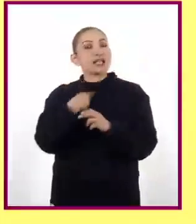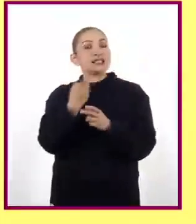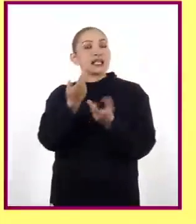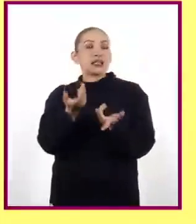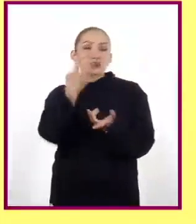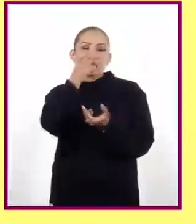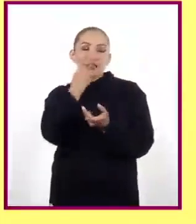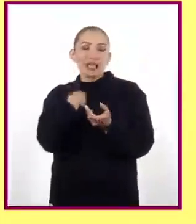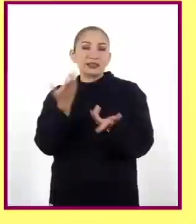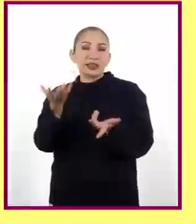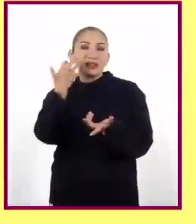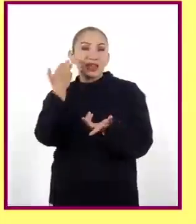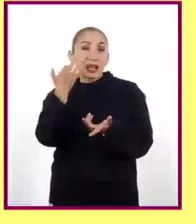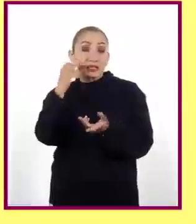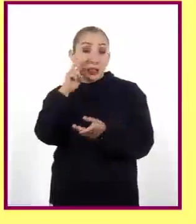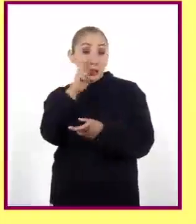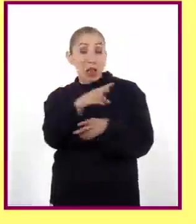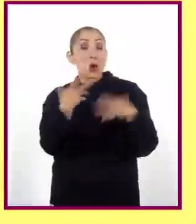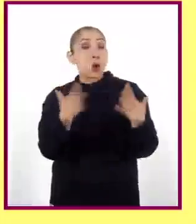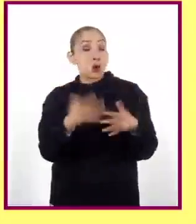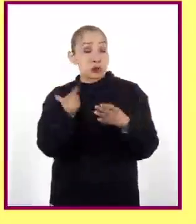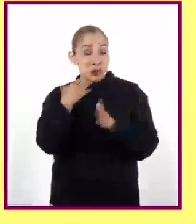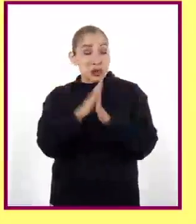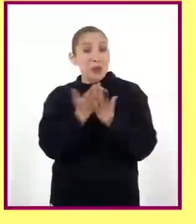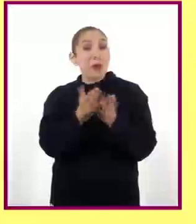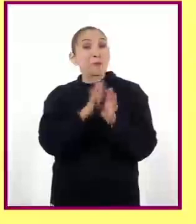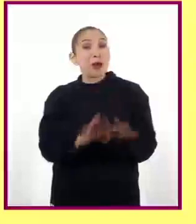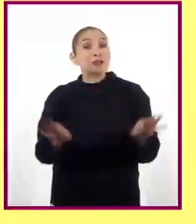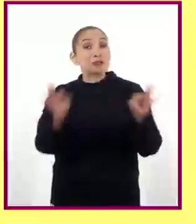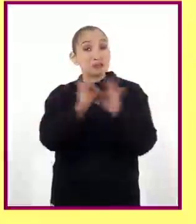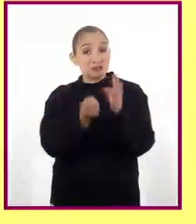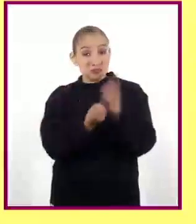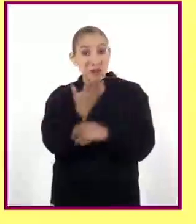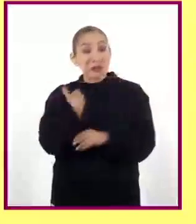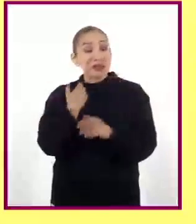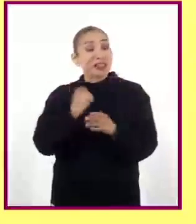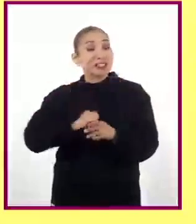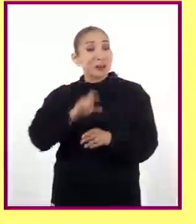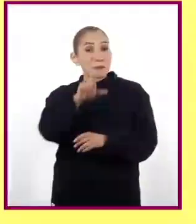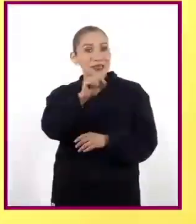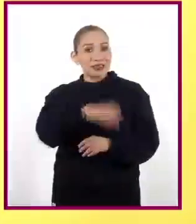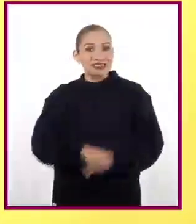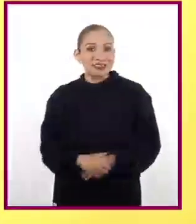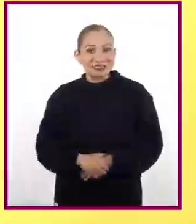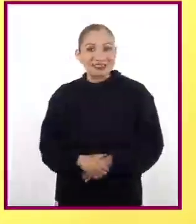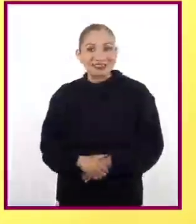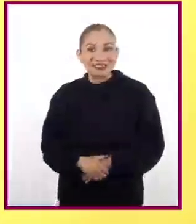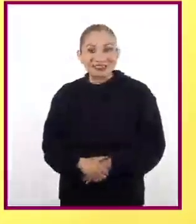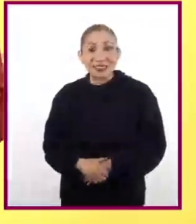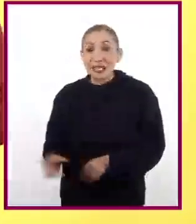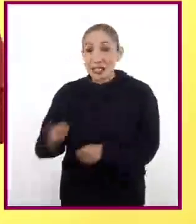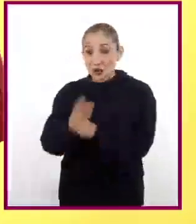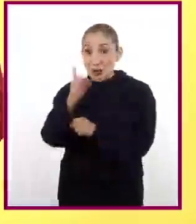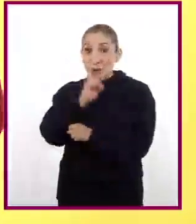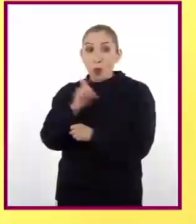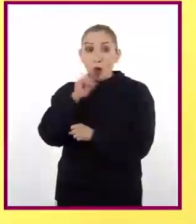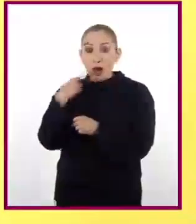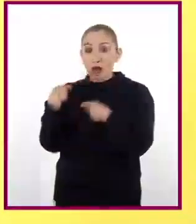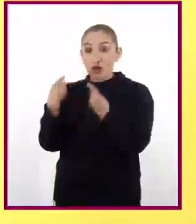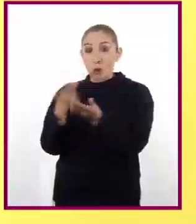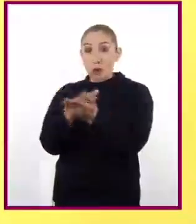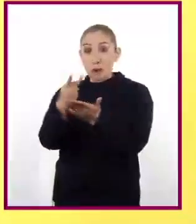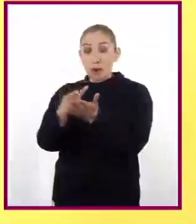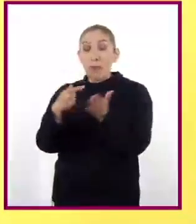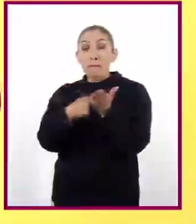Tristes Tigres es catalogada como una de las obras más innovadoras del siglo XX. La segunda fue distinguida